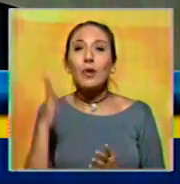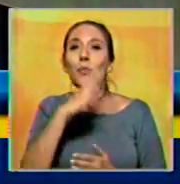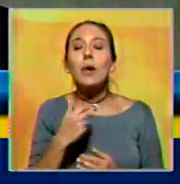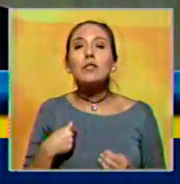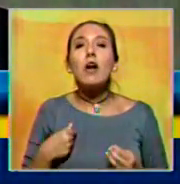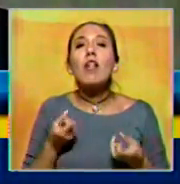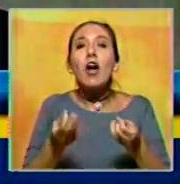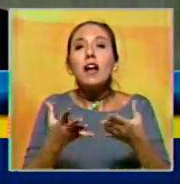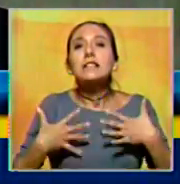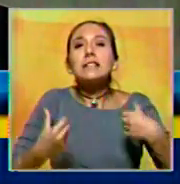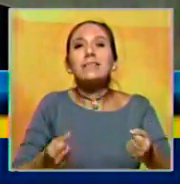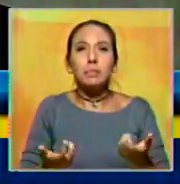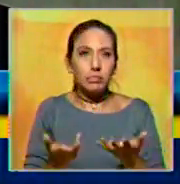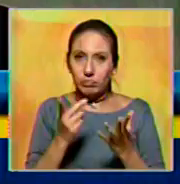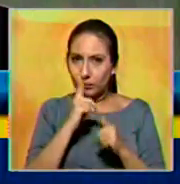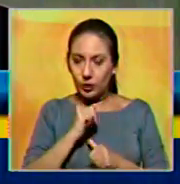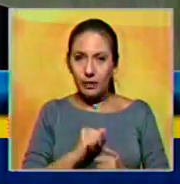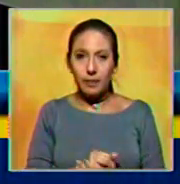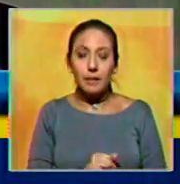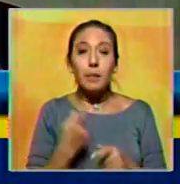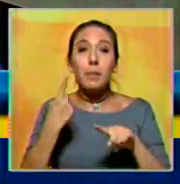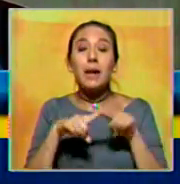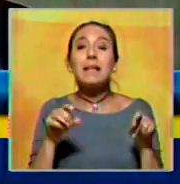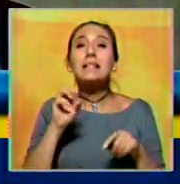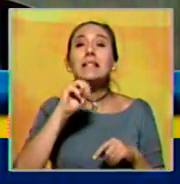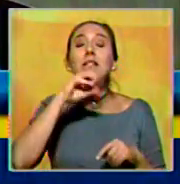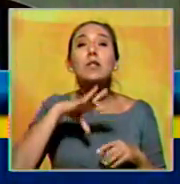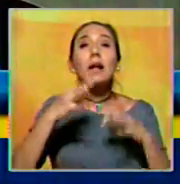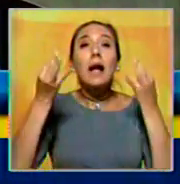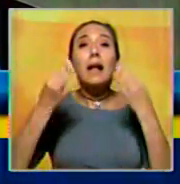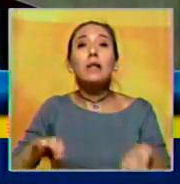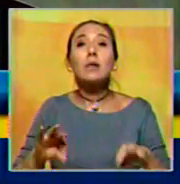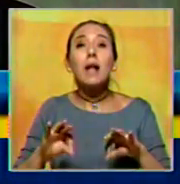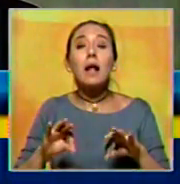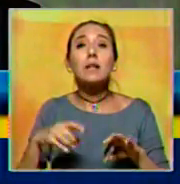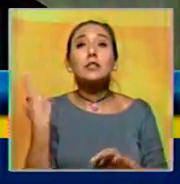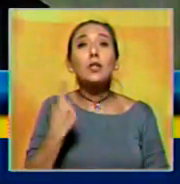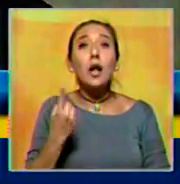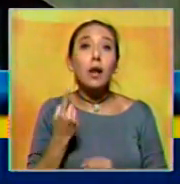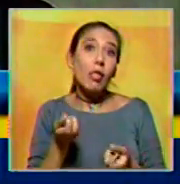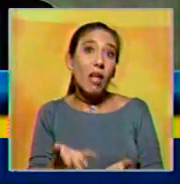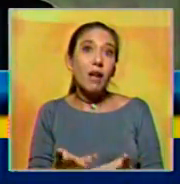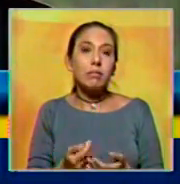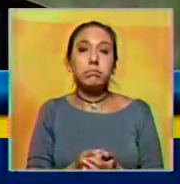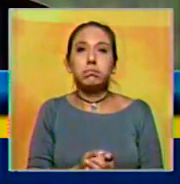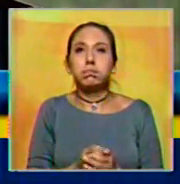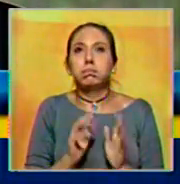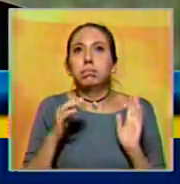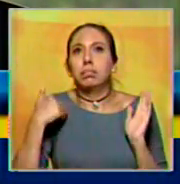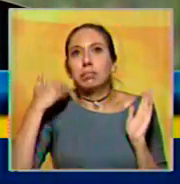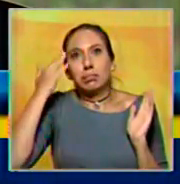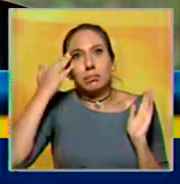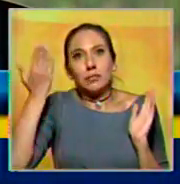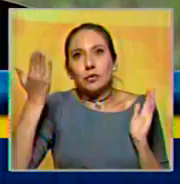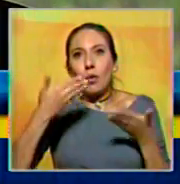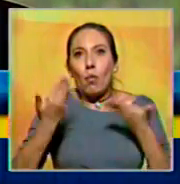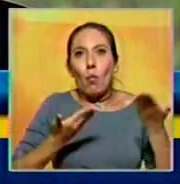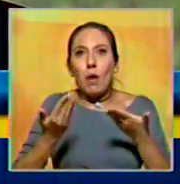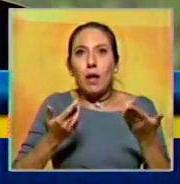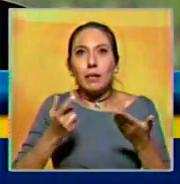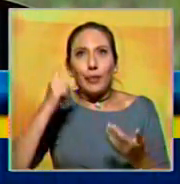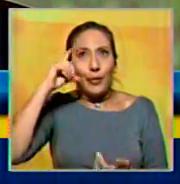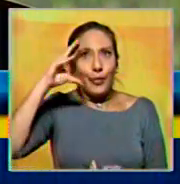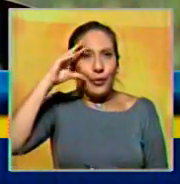Si vamos a jugar con que la historia natural cese naturalmente, bueno, sabrá Dios cuándo cesará entonces